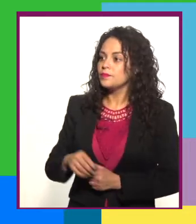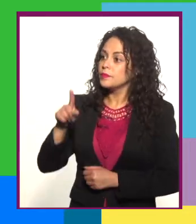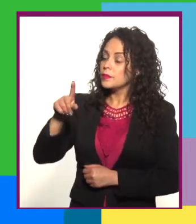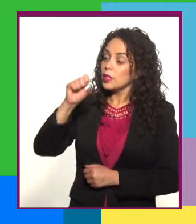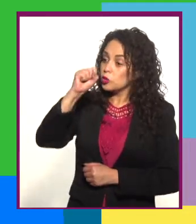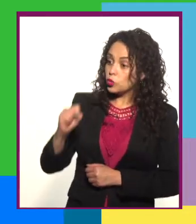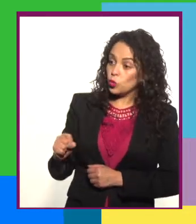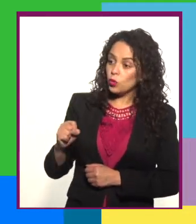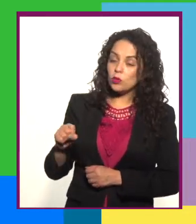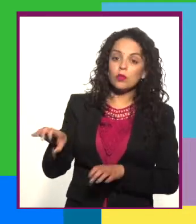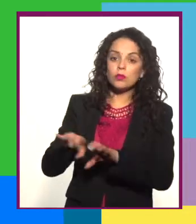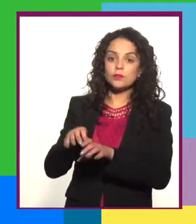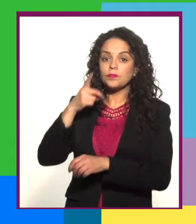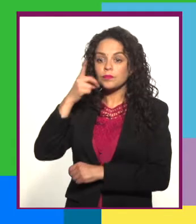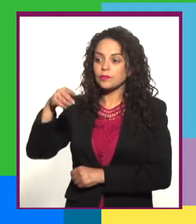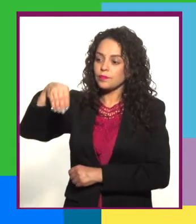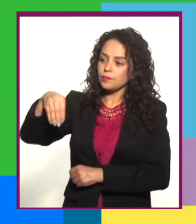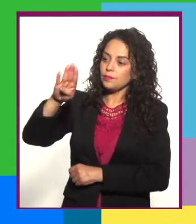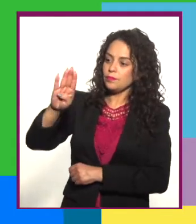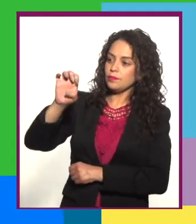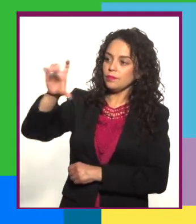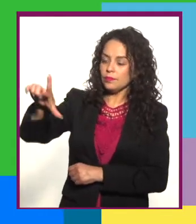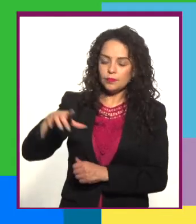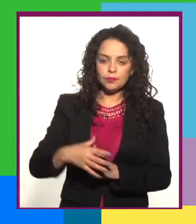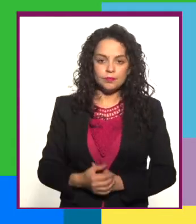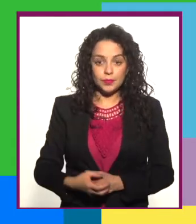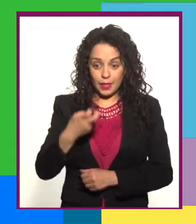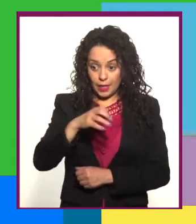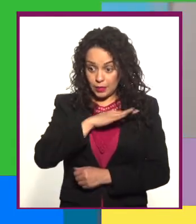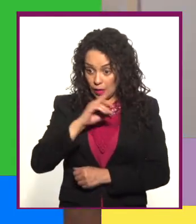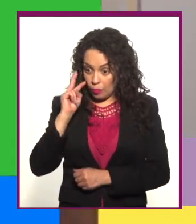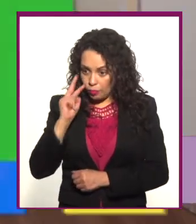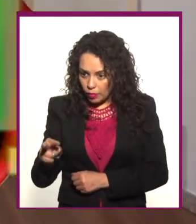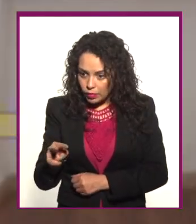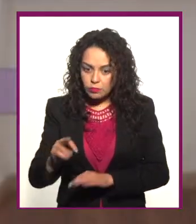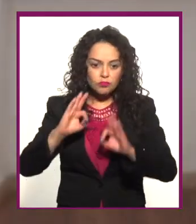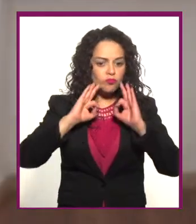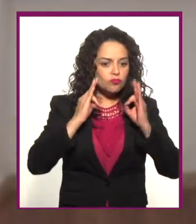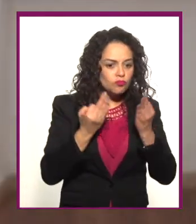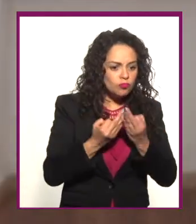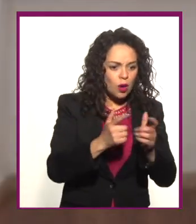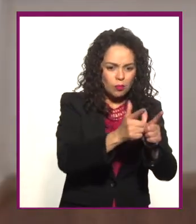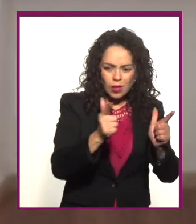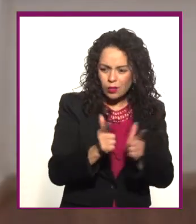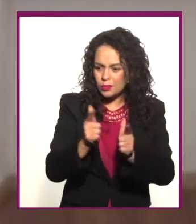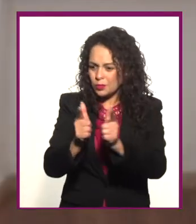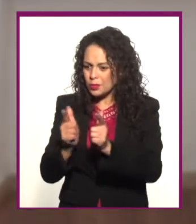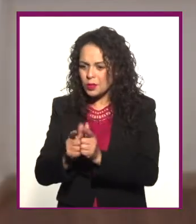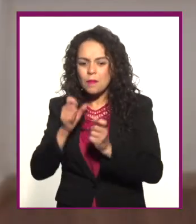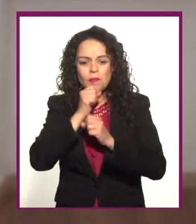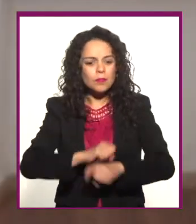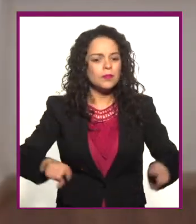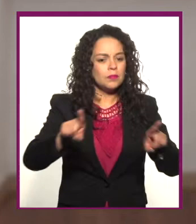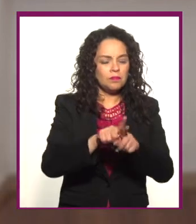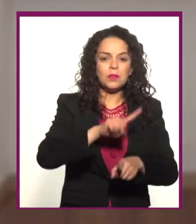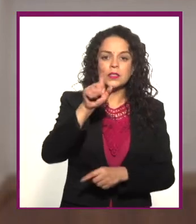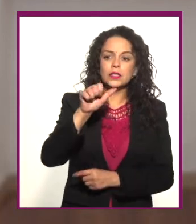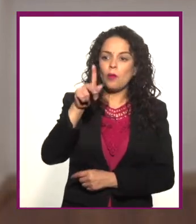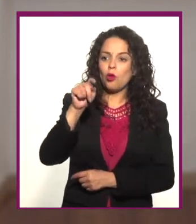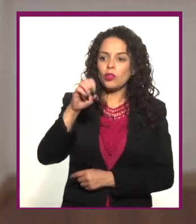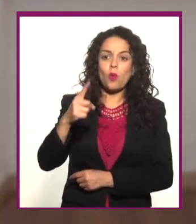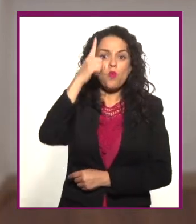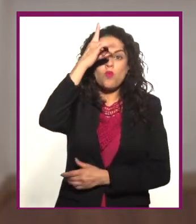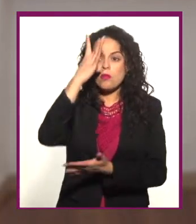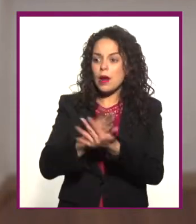en zapoteco de la Sierra Sur sería mbel. Como podemos ver, a pesar de formar parte de la misma agrupación, el